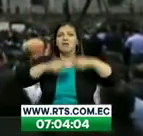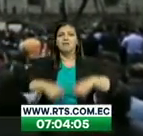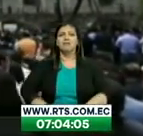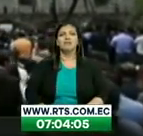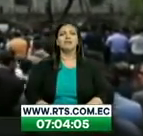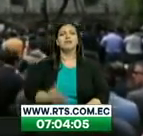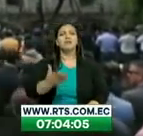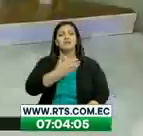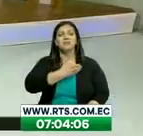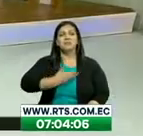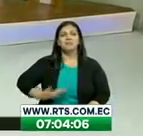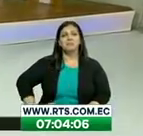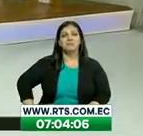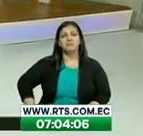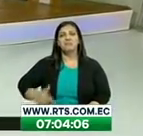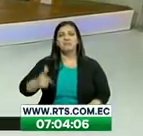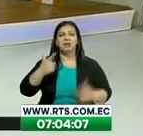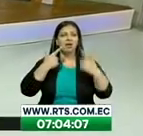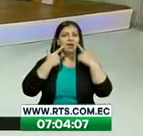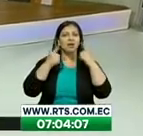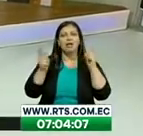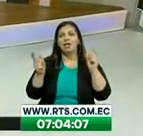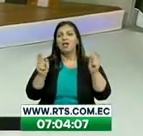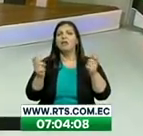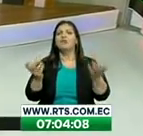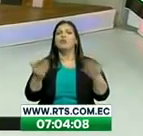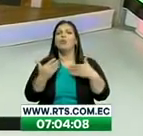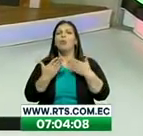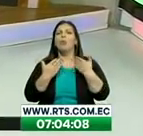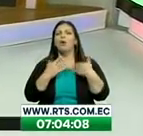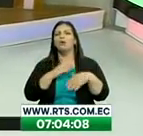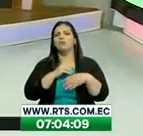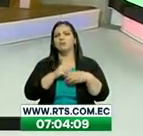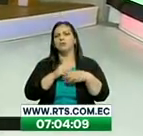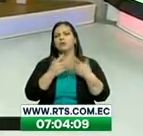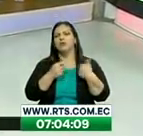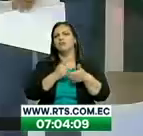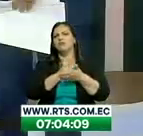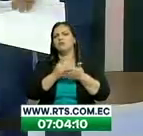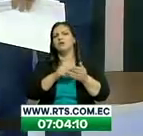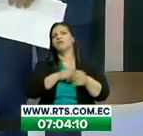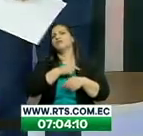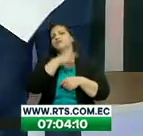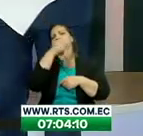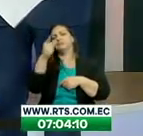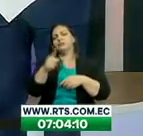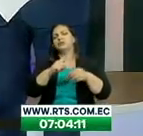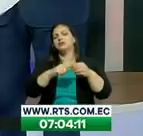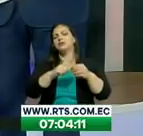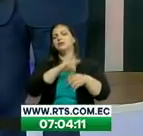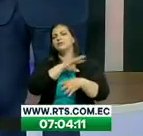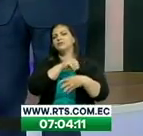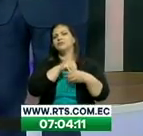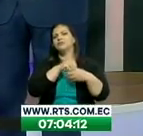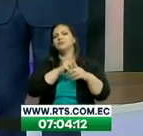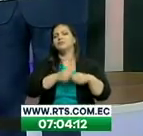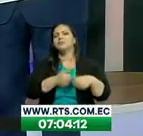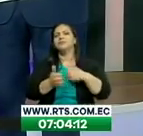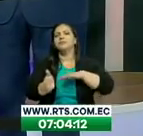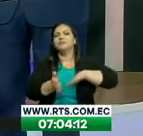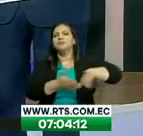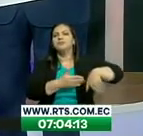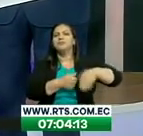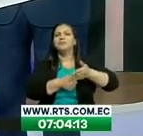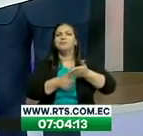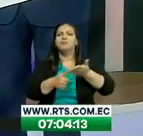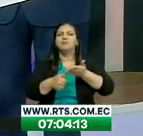Jaramillo. Y la ministra de Gobierno confirmó que no ha presentado la renuncia a su cargo. Esto tras